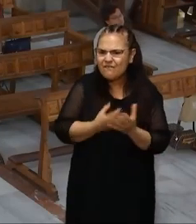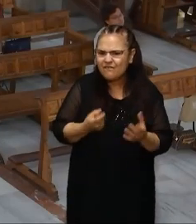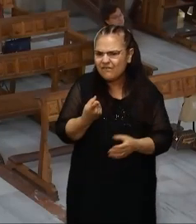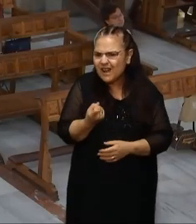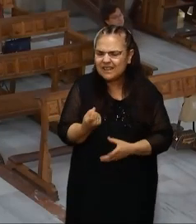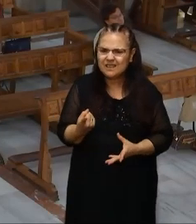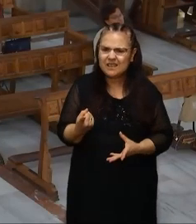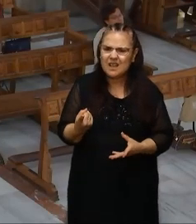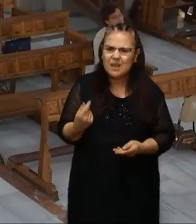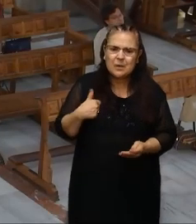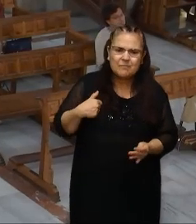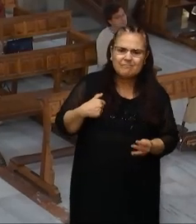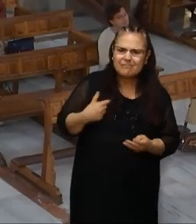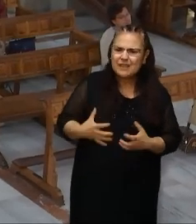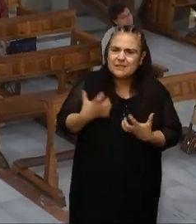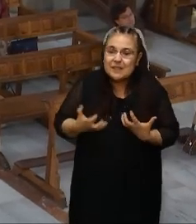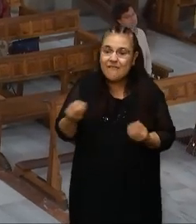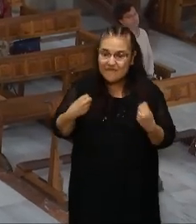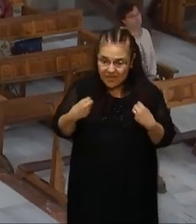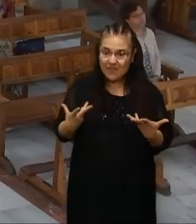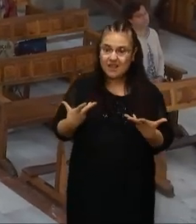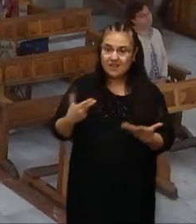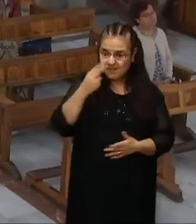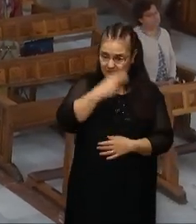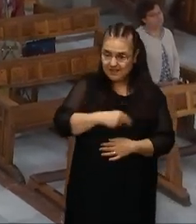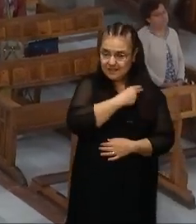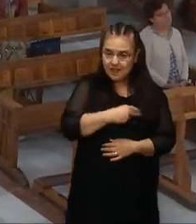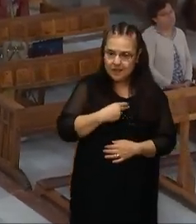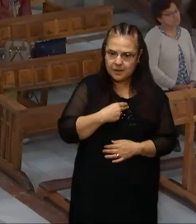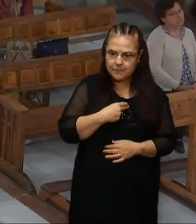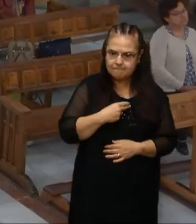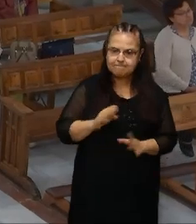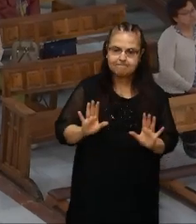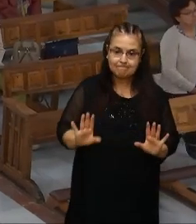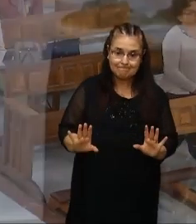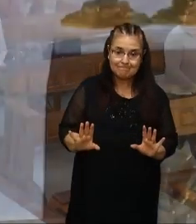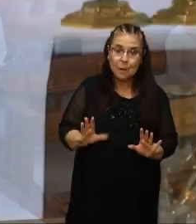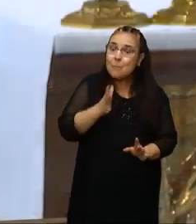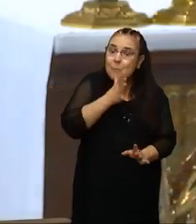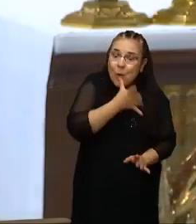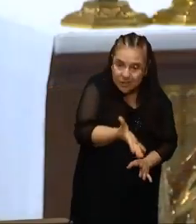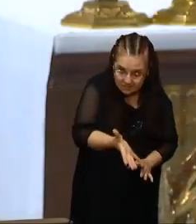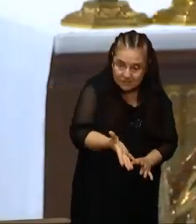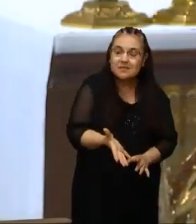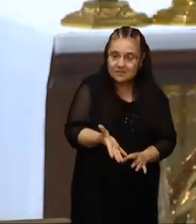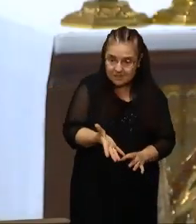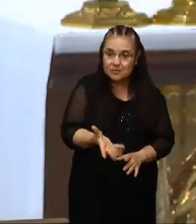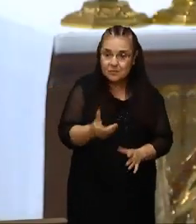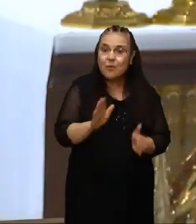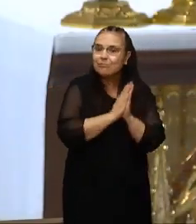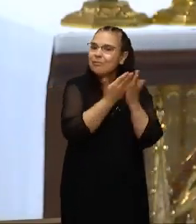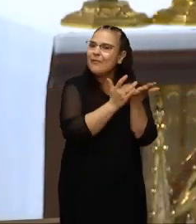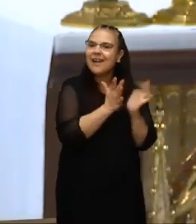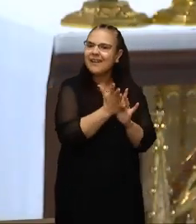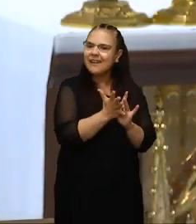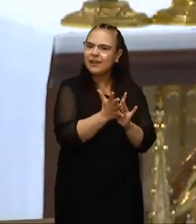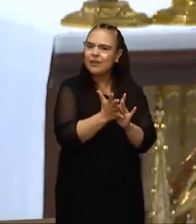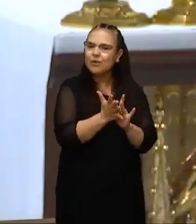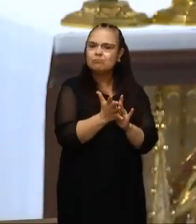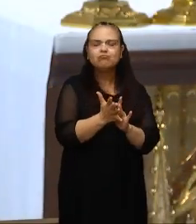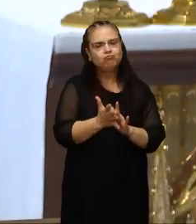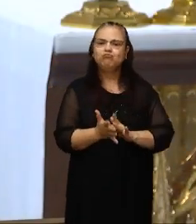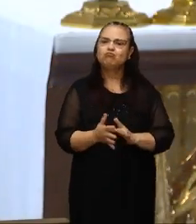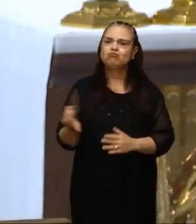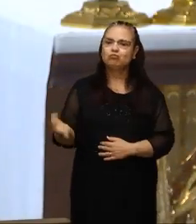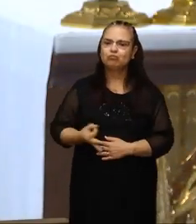tensión y de intensidad de vida cristiana. Por eso el Evangelio tiene un tono